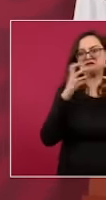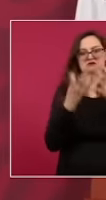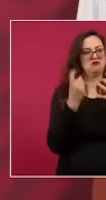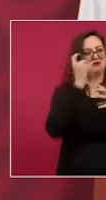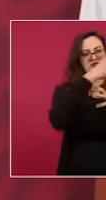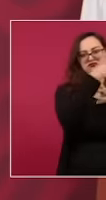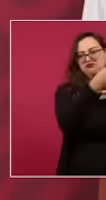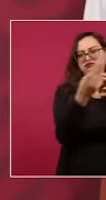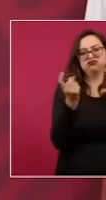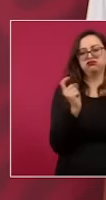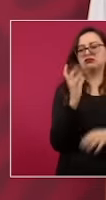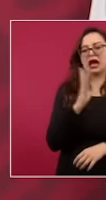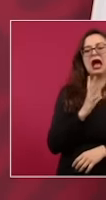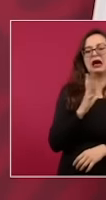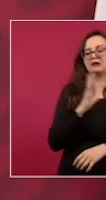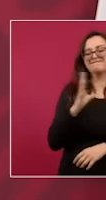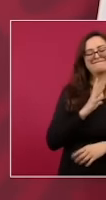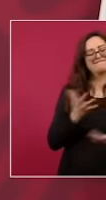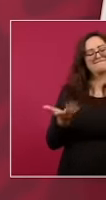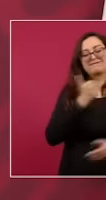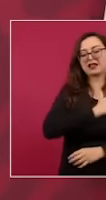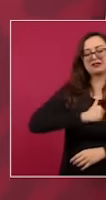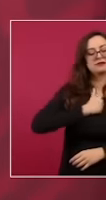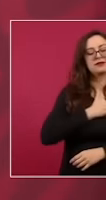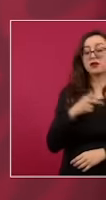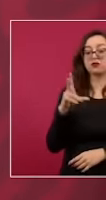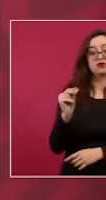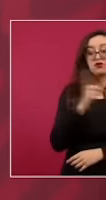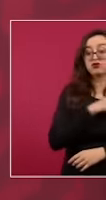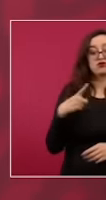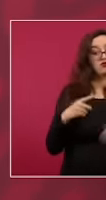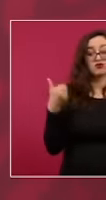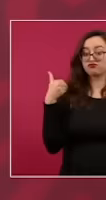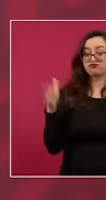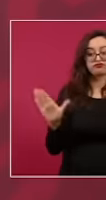mundo. Las mujeres